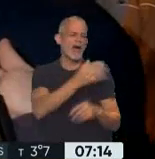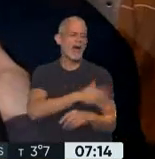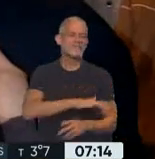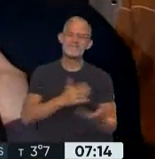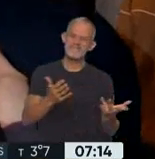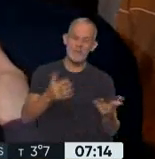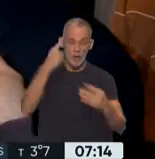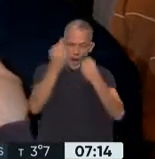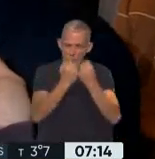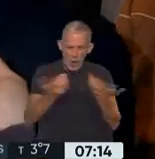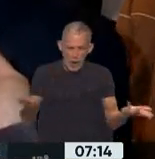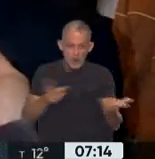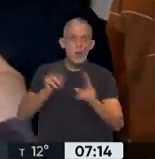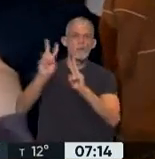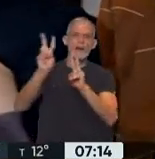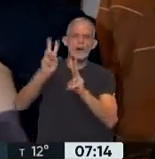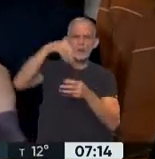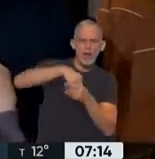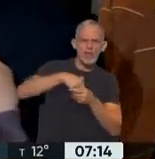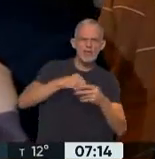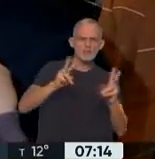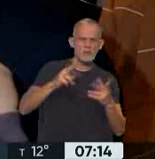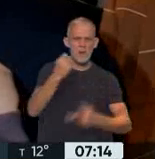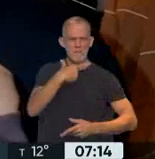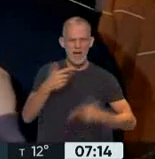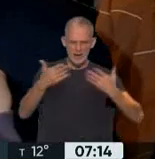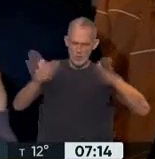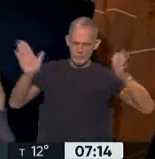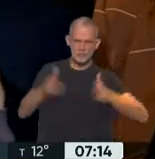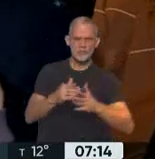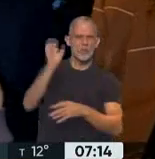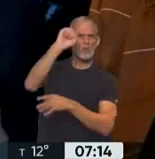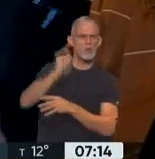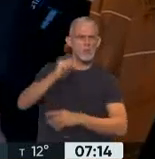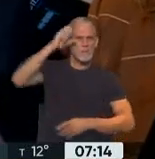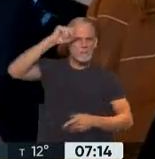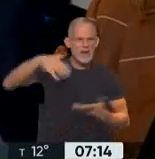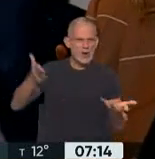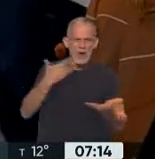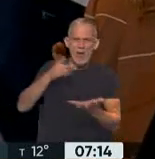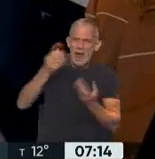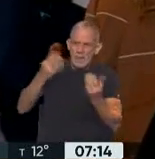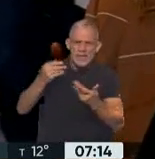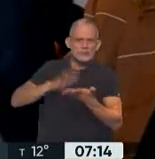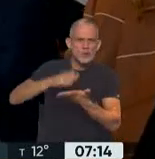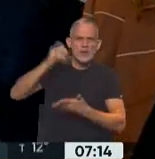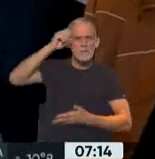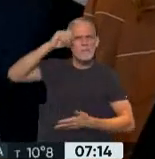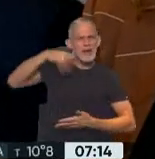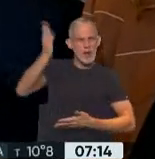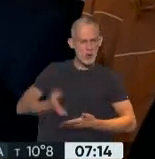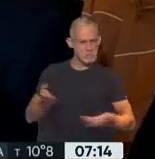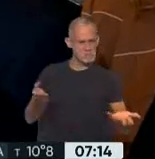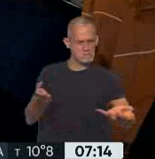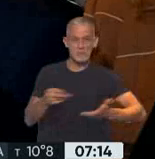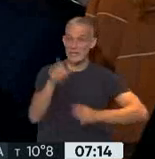un poquito más de acuerdo, que tienen al peronismo adentro. Lo vimos a Macri inaugurar una estatua de Perón y hablar bien de Perón. Yo creo que gente que